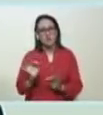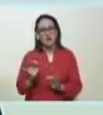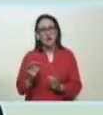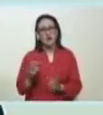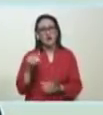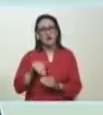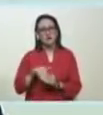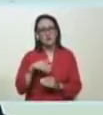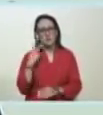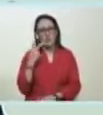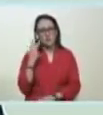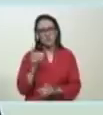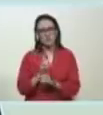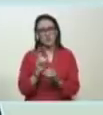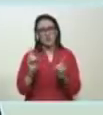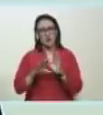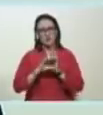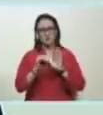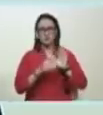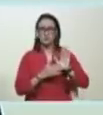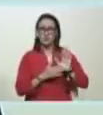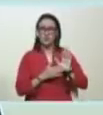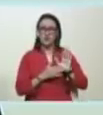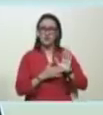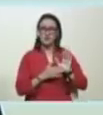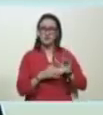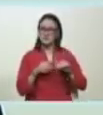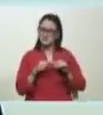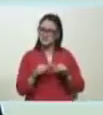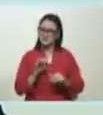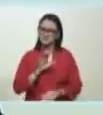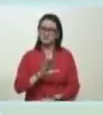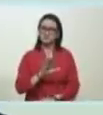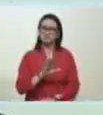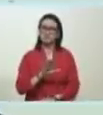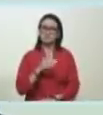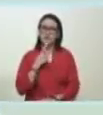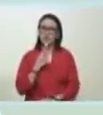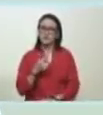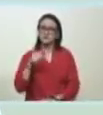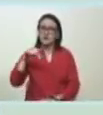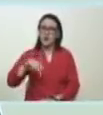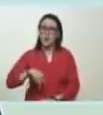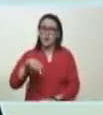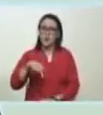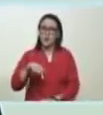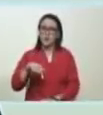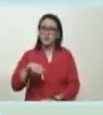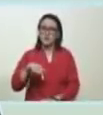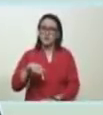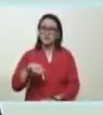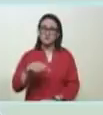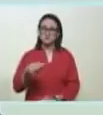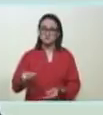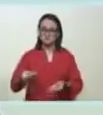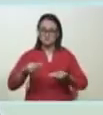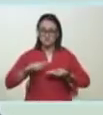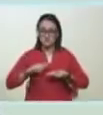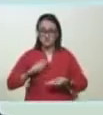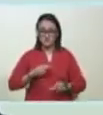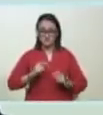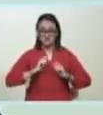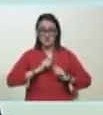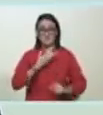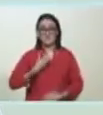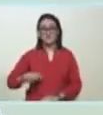político, democrático, constitucional, y seguirá siendo el camino. Así lo ratifico el día de hoy al recibir la credencial como